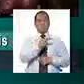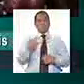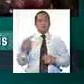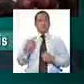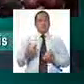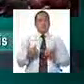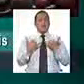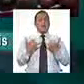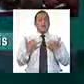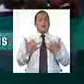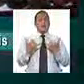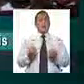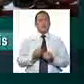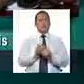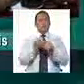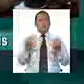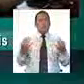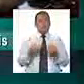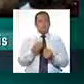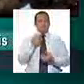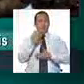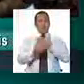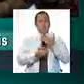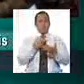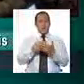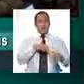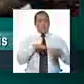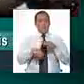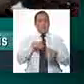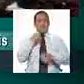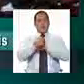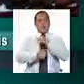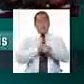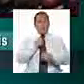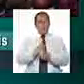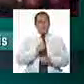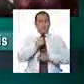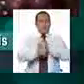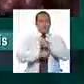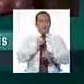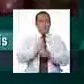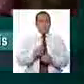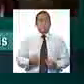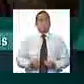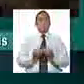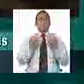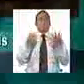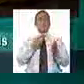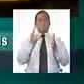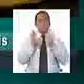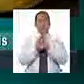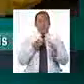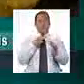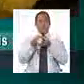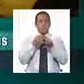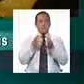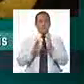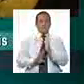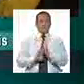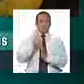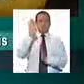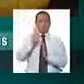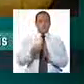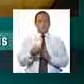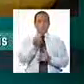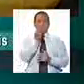ministro, como parte de estas campañas que se realizan año tras año, este boom gastronómico, ¿cuánto más o menos se podría decir que ha crecido el consumo